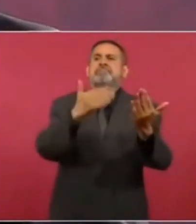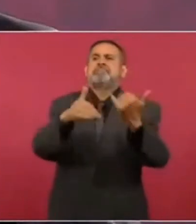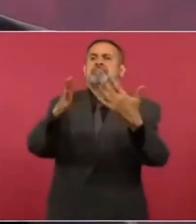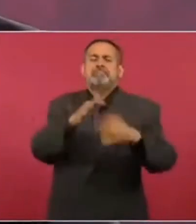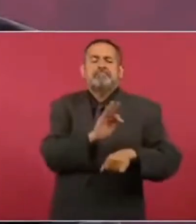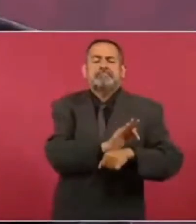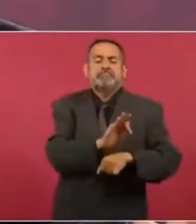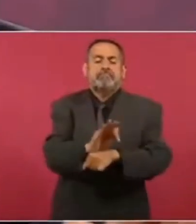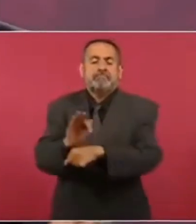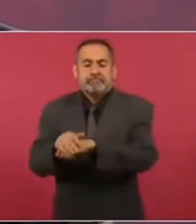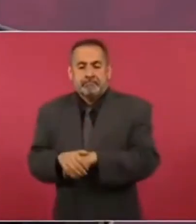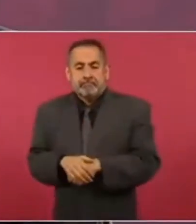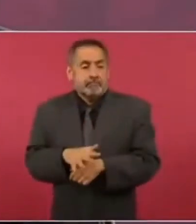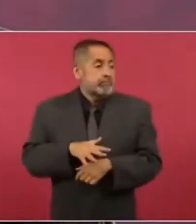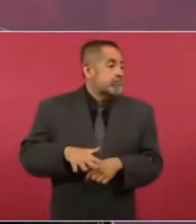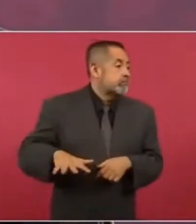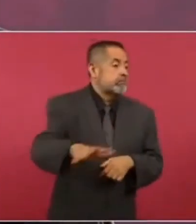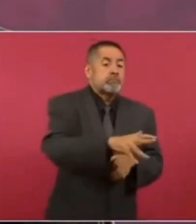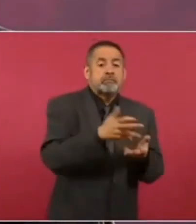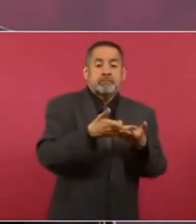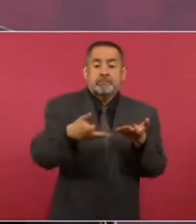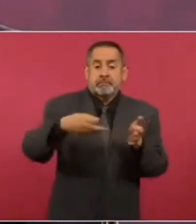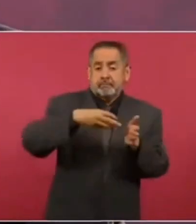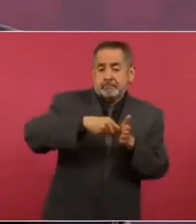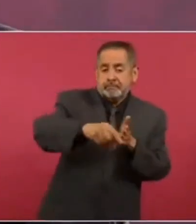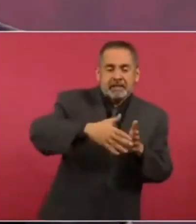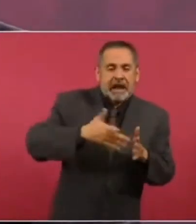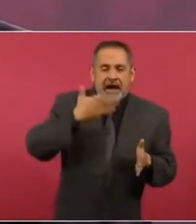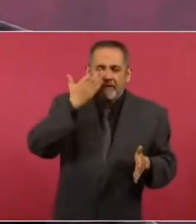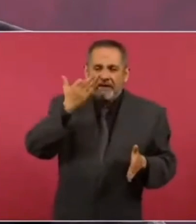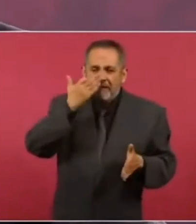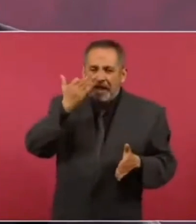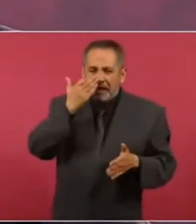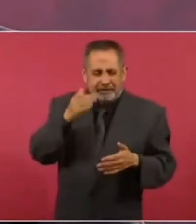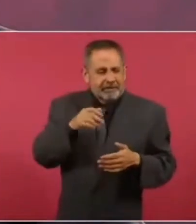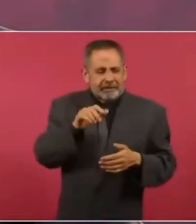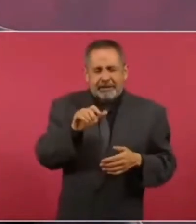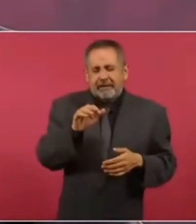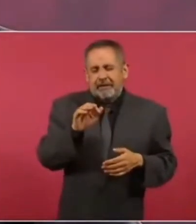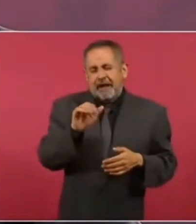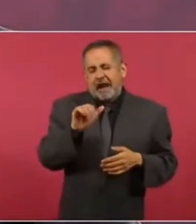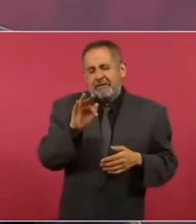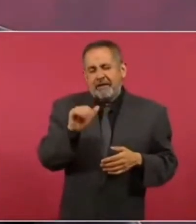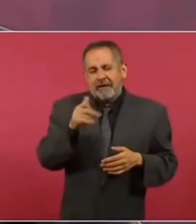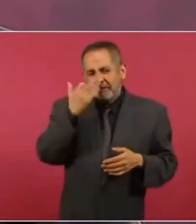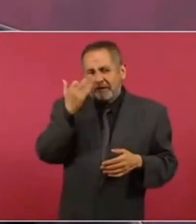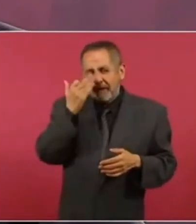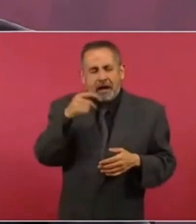a sembrar alfalfa para las vacas.